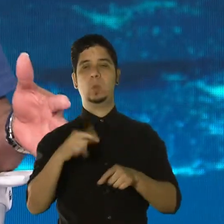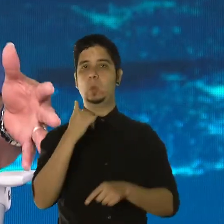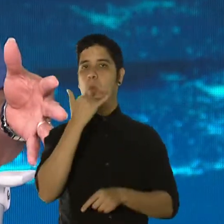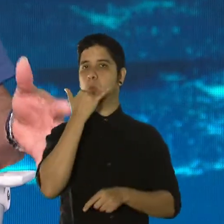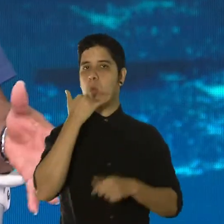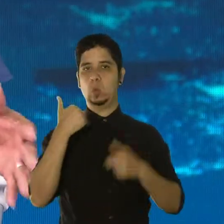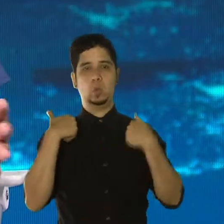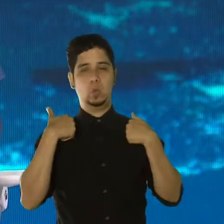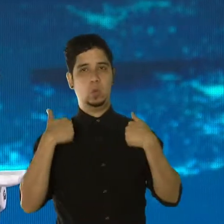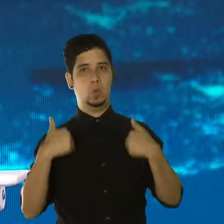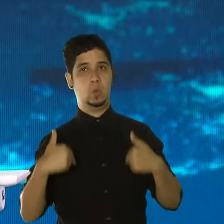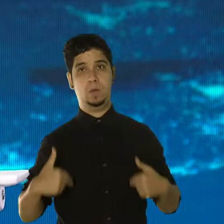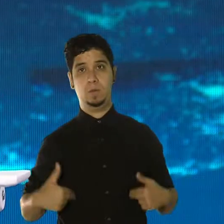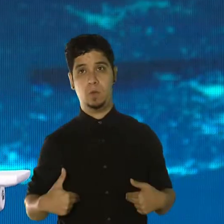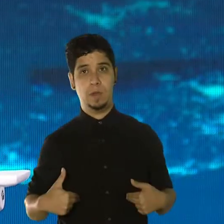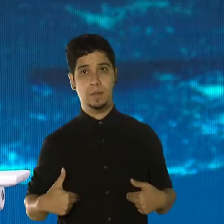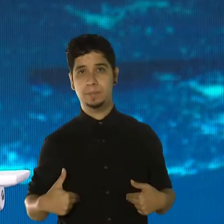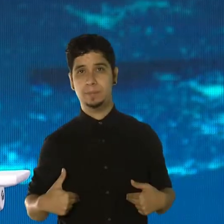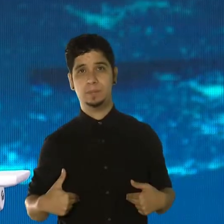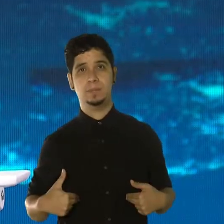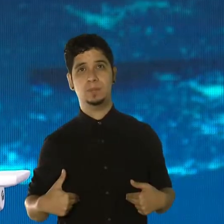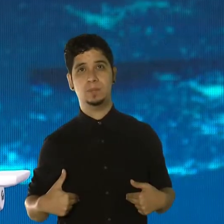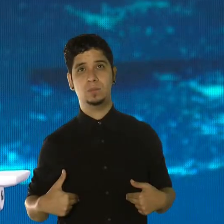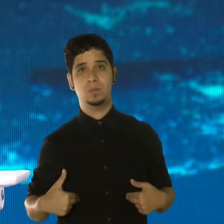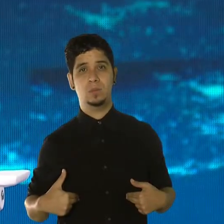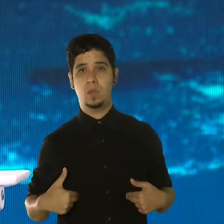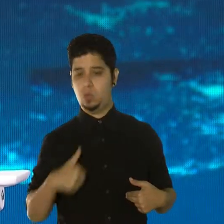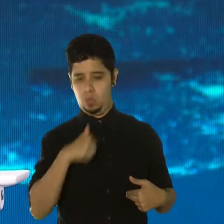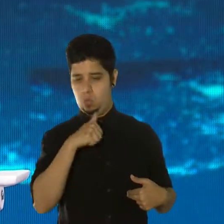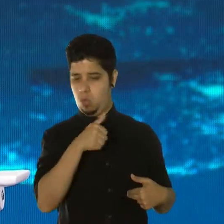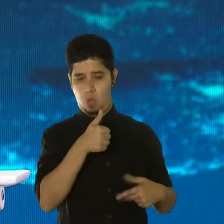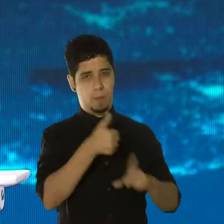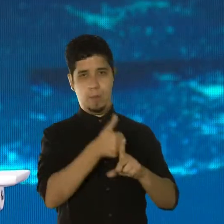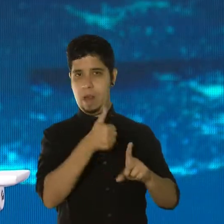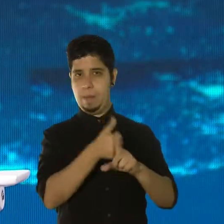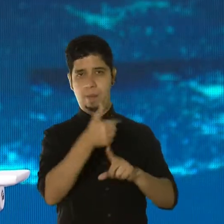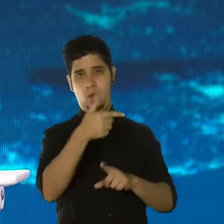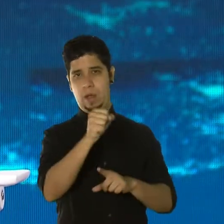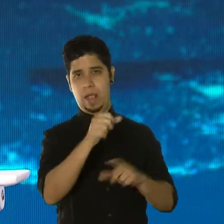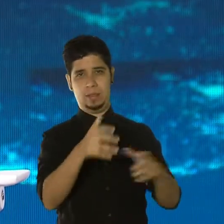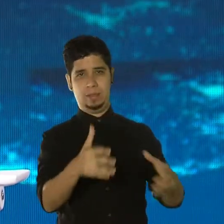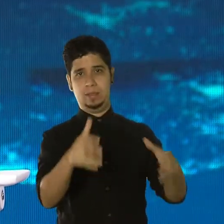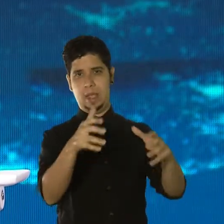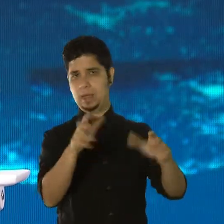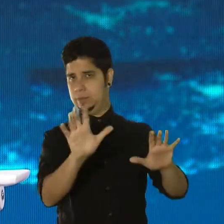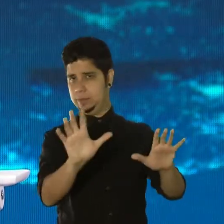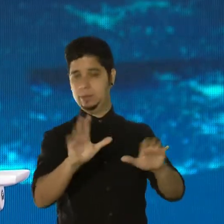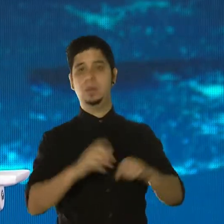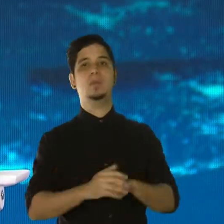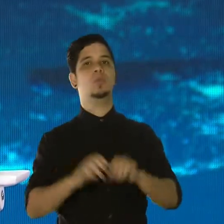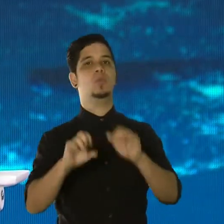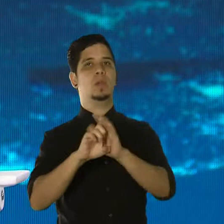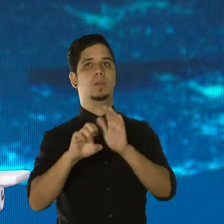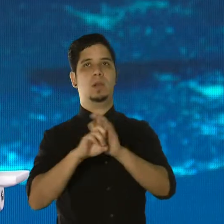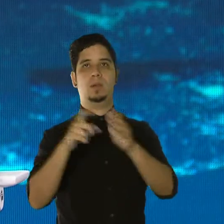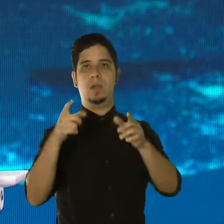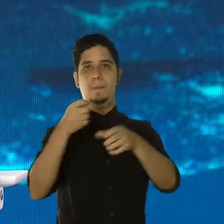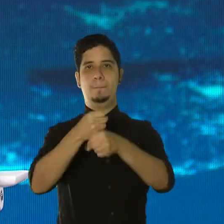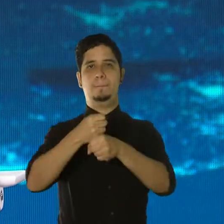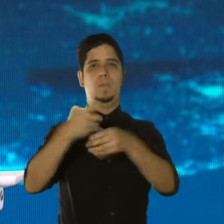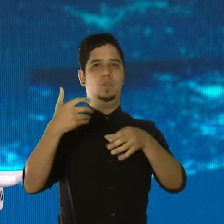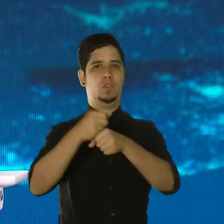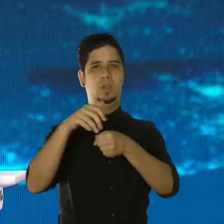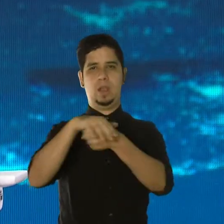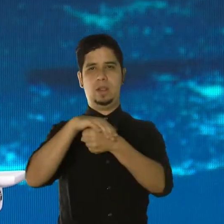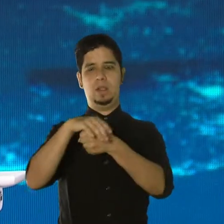humano. El accidente o las explosiones vienen por error humano. Hace poco el de la explosión esa que hubo por ahí en